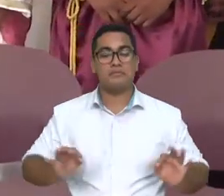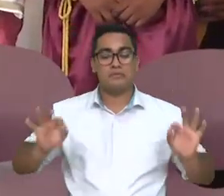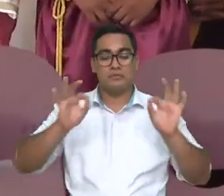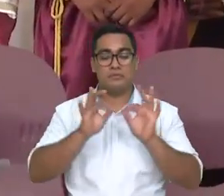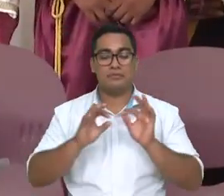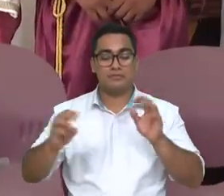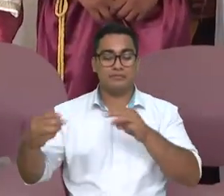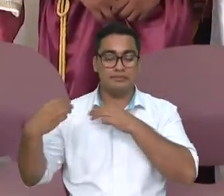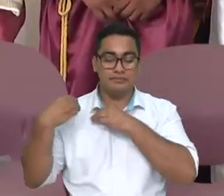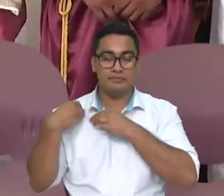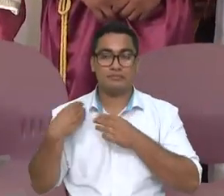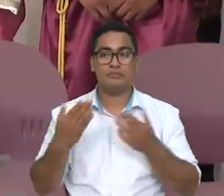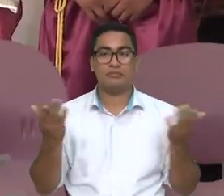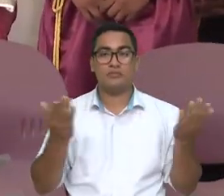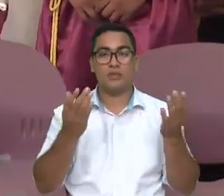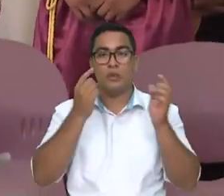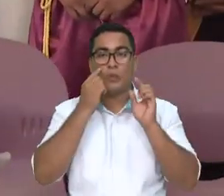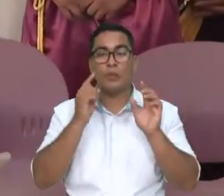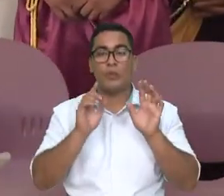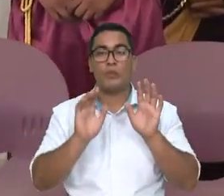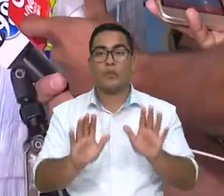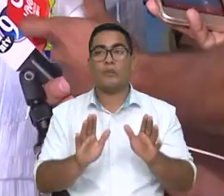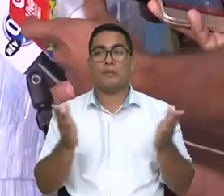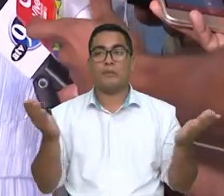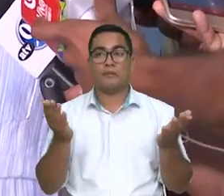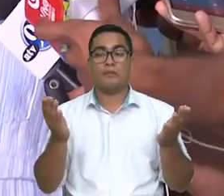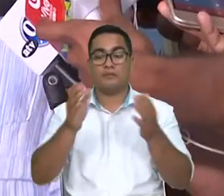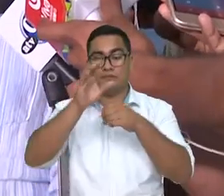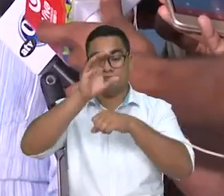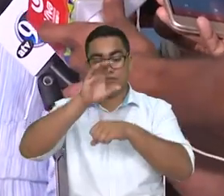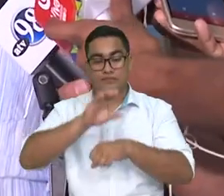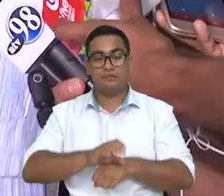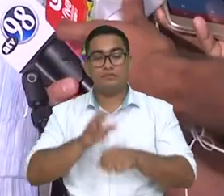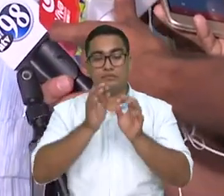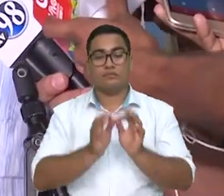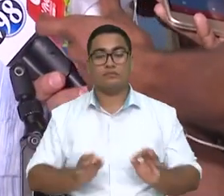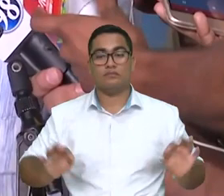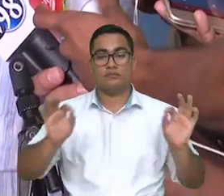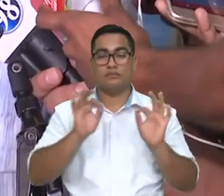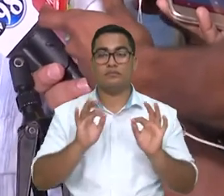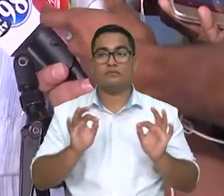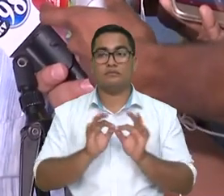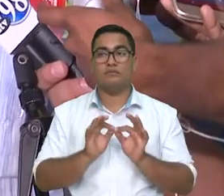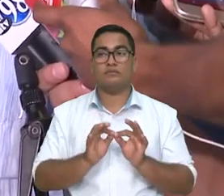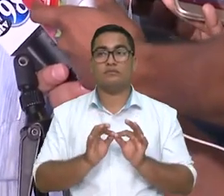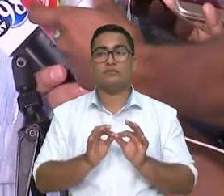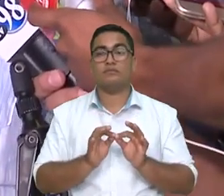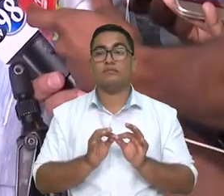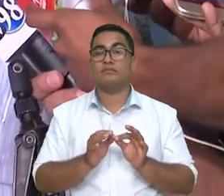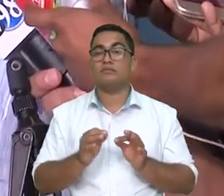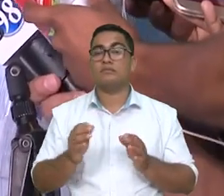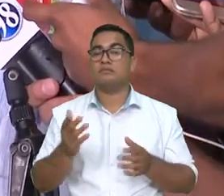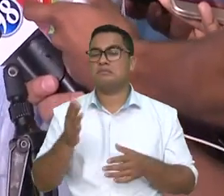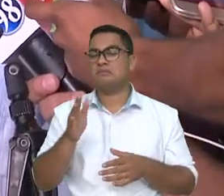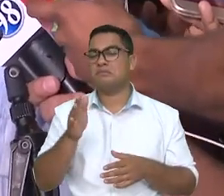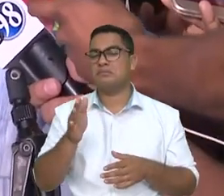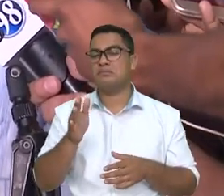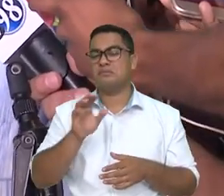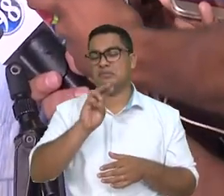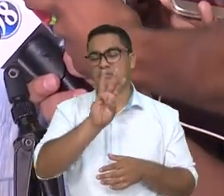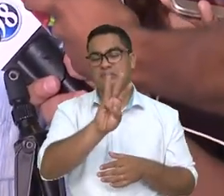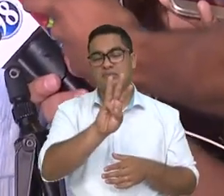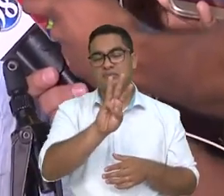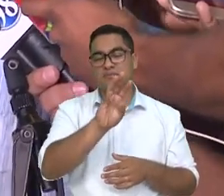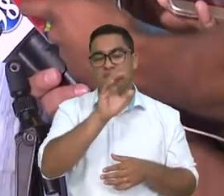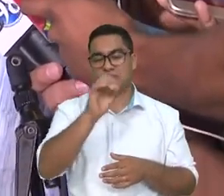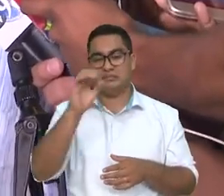misión que tenemos para la preservación de la tradición y la valoración de la tradición. Vamos a estar aproximadamente casi